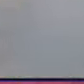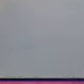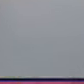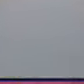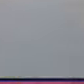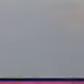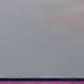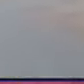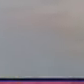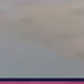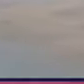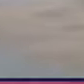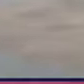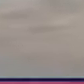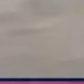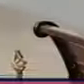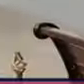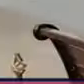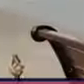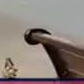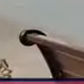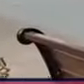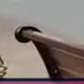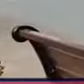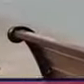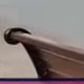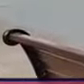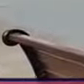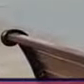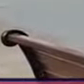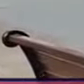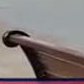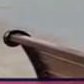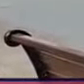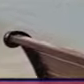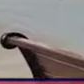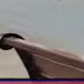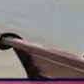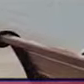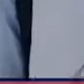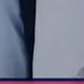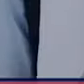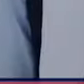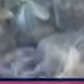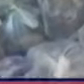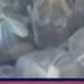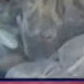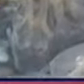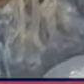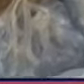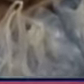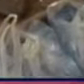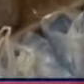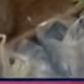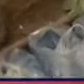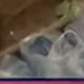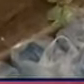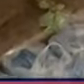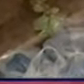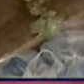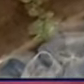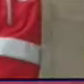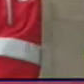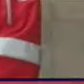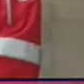muy bien que es el pulmón del mundo, pues es hora de accionar, es hora de tomar acciones para poder solidarizarnos.